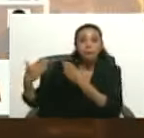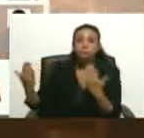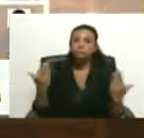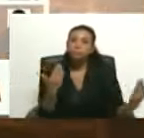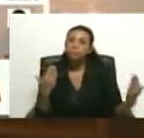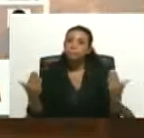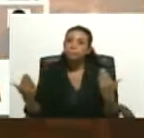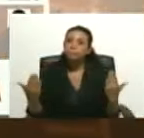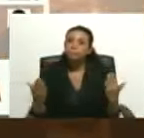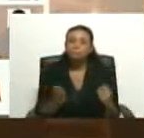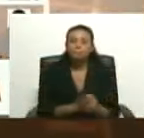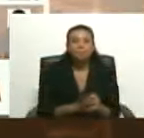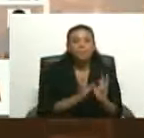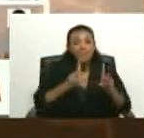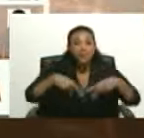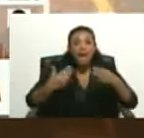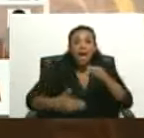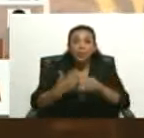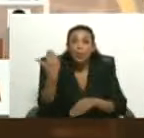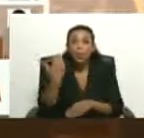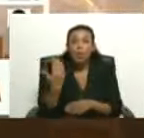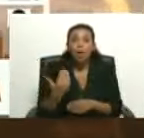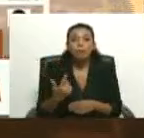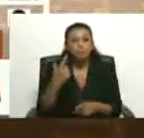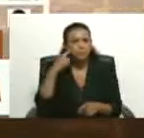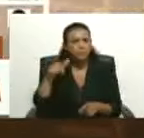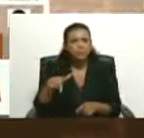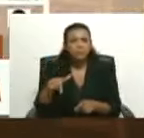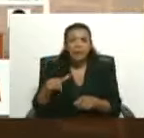1992. Tras necesidades actuales, sin poner